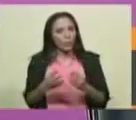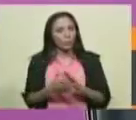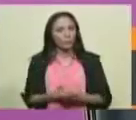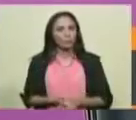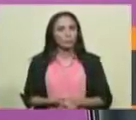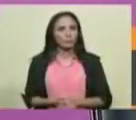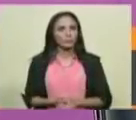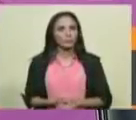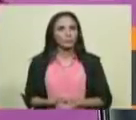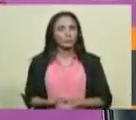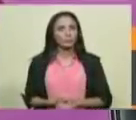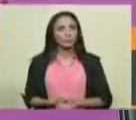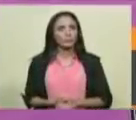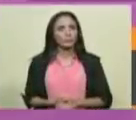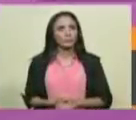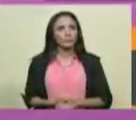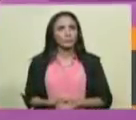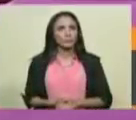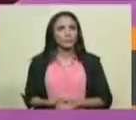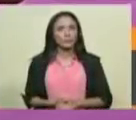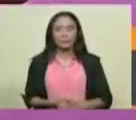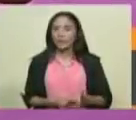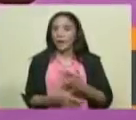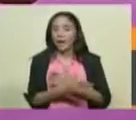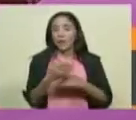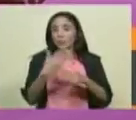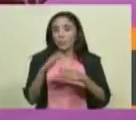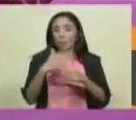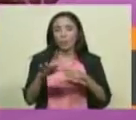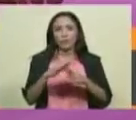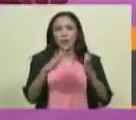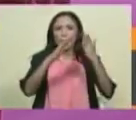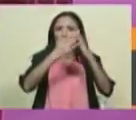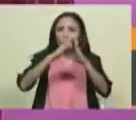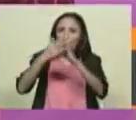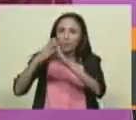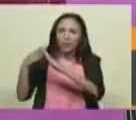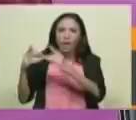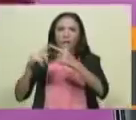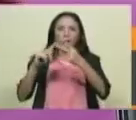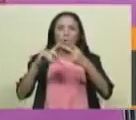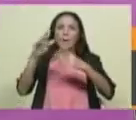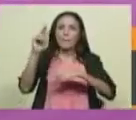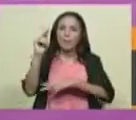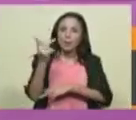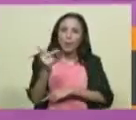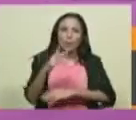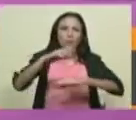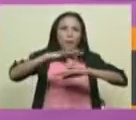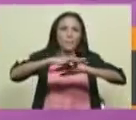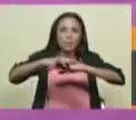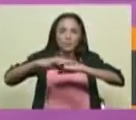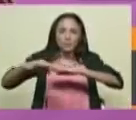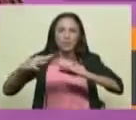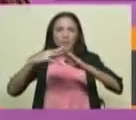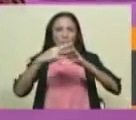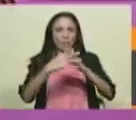Eulalia Burós en cada barrio, en cada parroquia, en cada municipio, en todos los